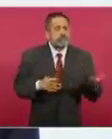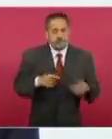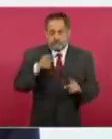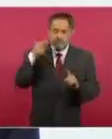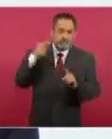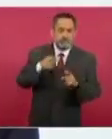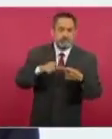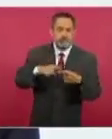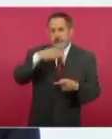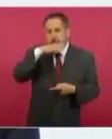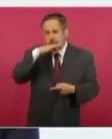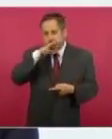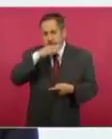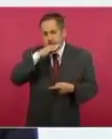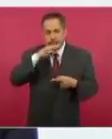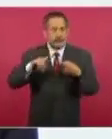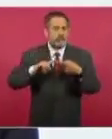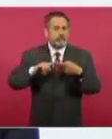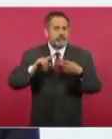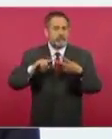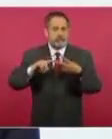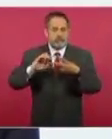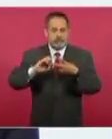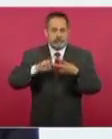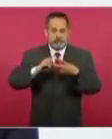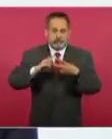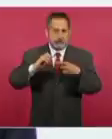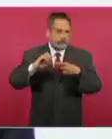maíz, frijol y